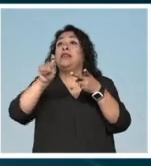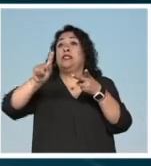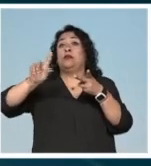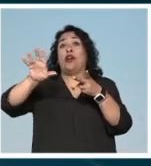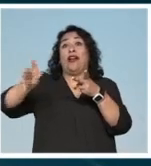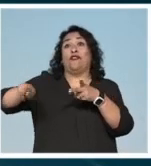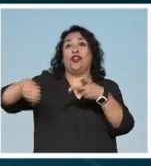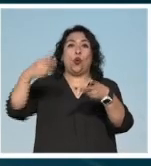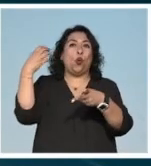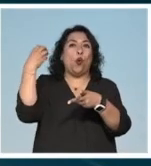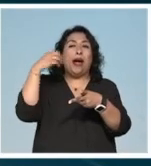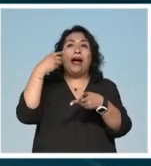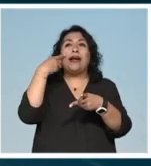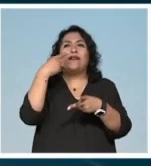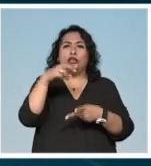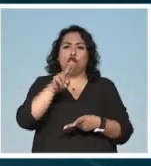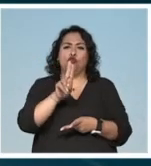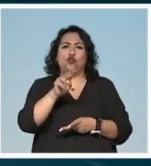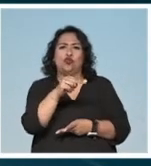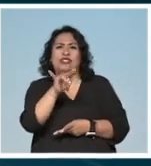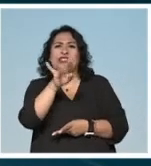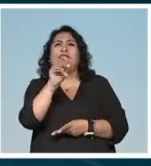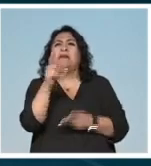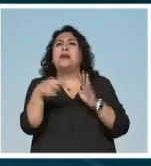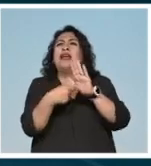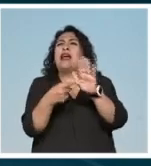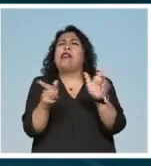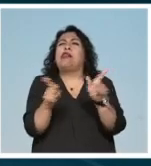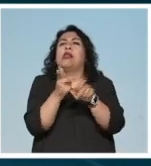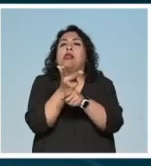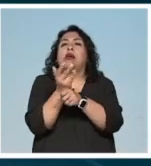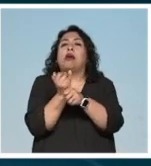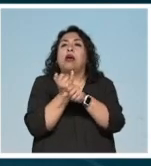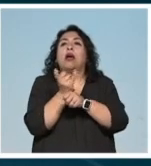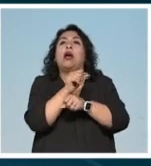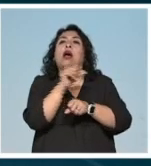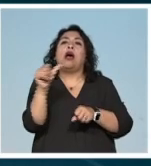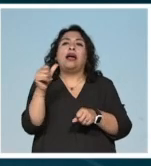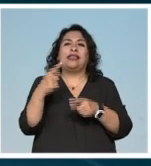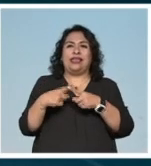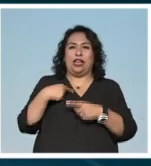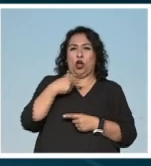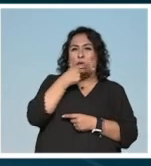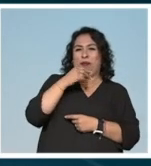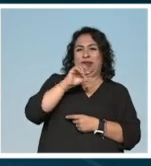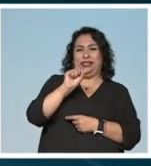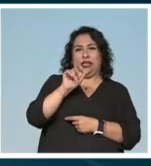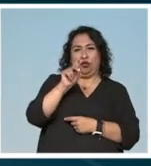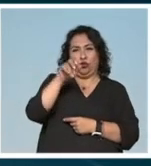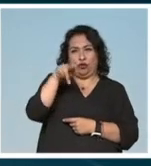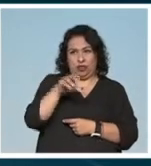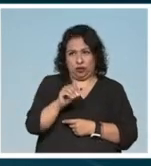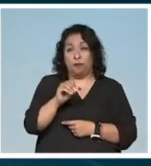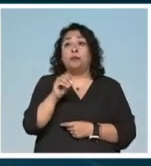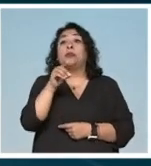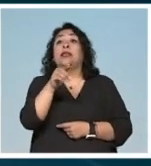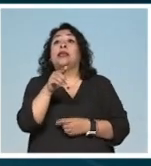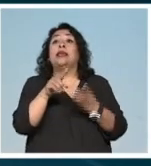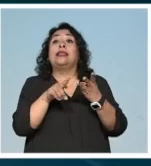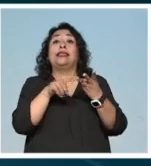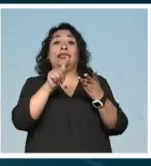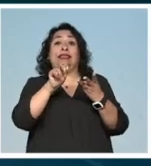oaxaqueño, el universo New Savvy es presentado en un corto documental a través de Saturnino Fabián Salinas Tello. Tirsa